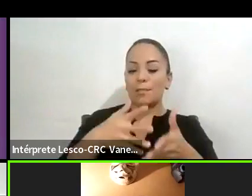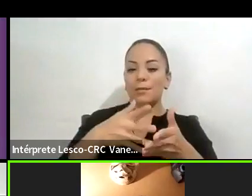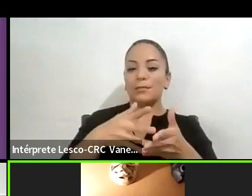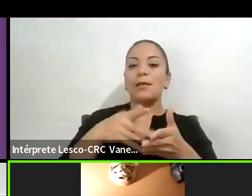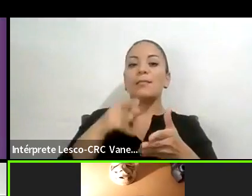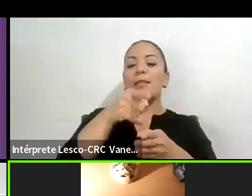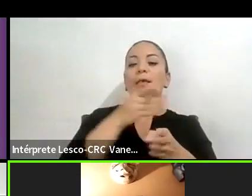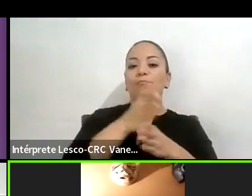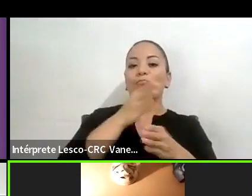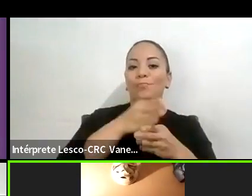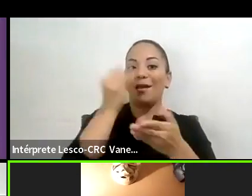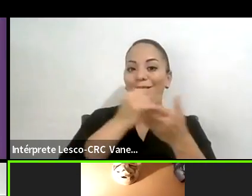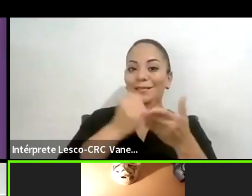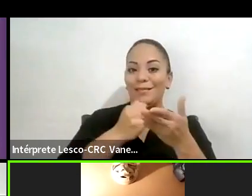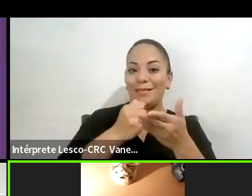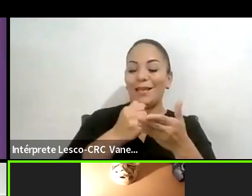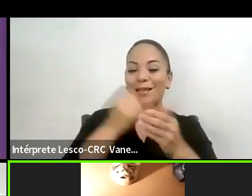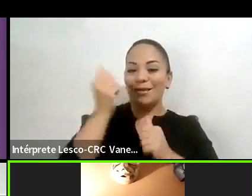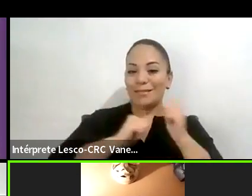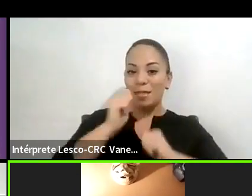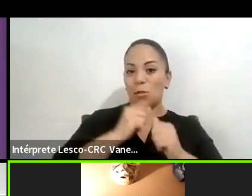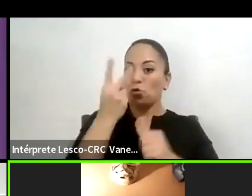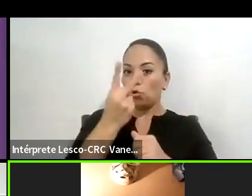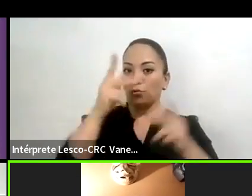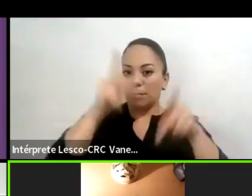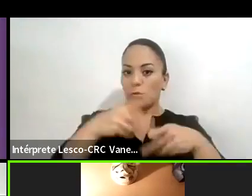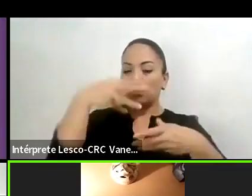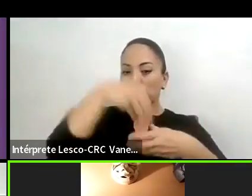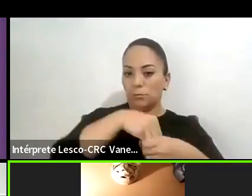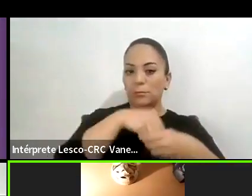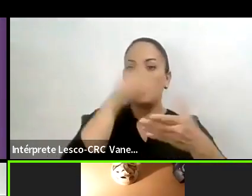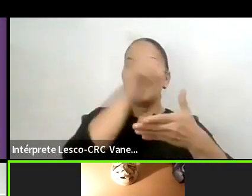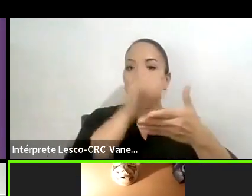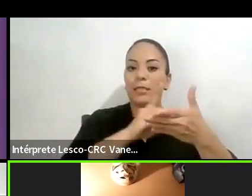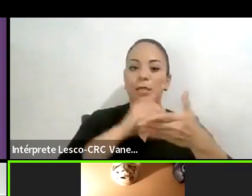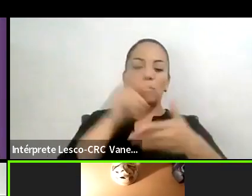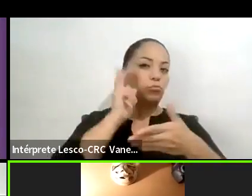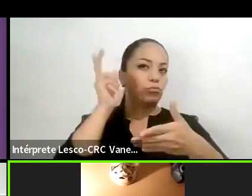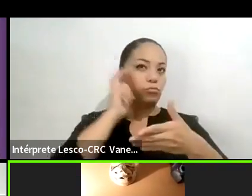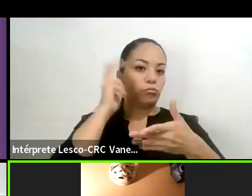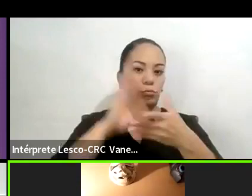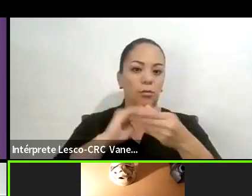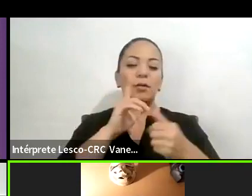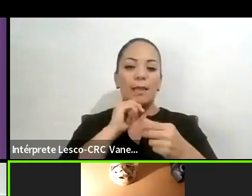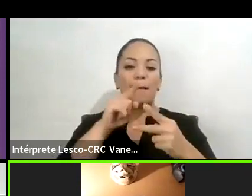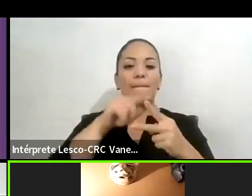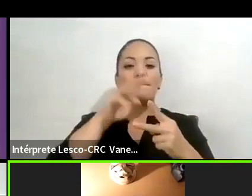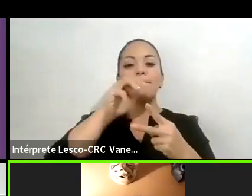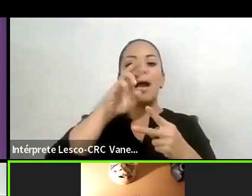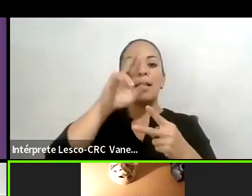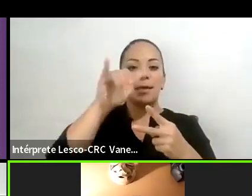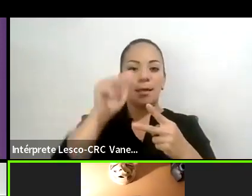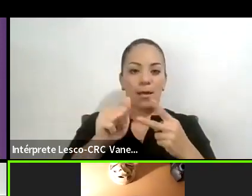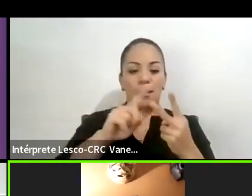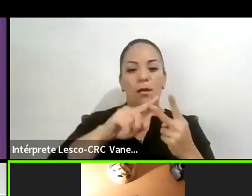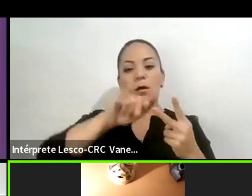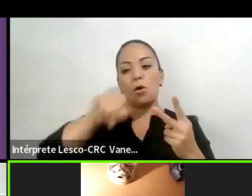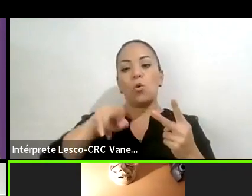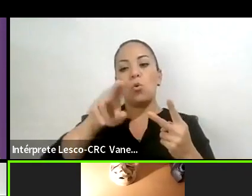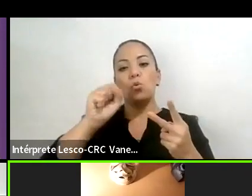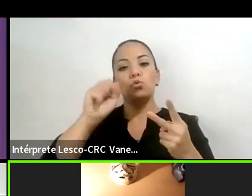participaron justamente en la composición del diseño sonoro de los cuentos, que son María Guzmán y Justin